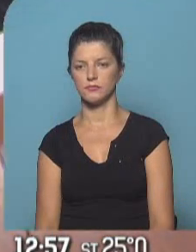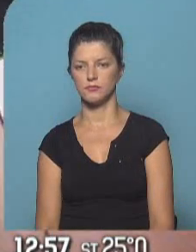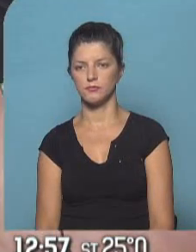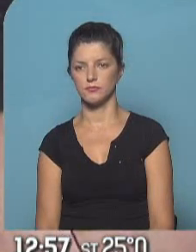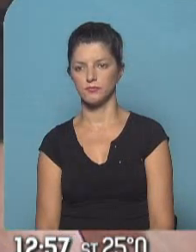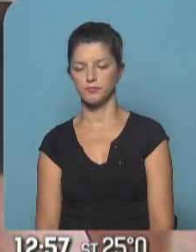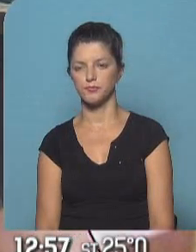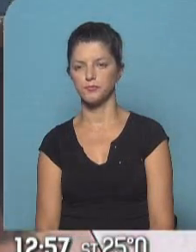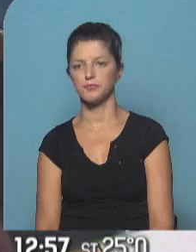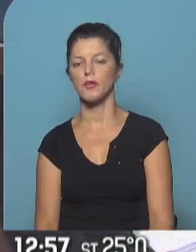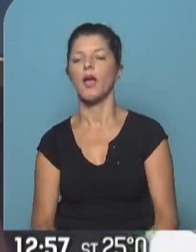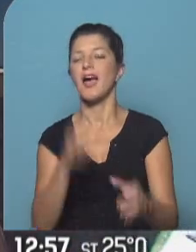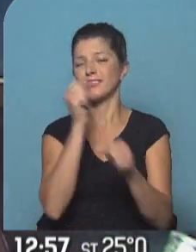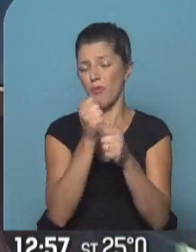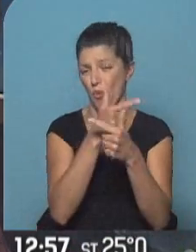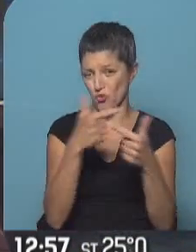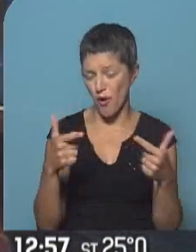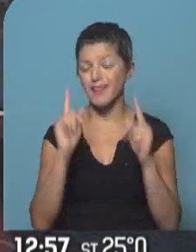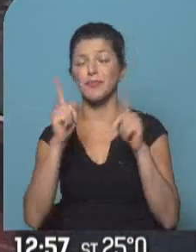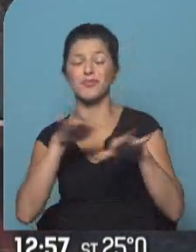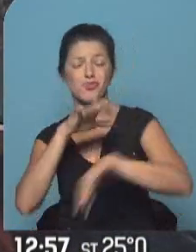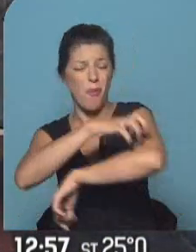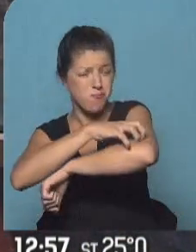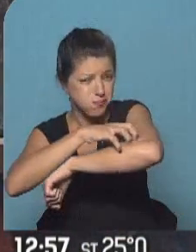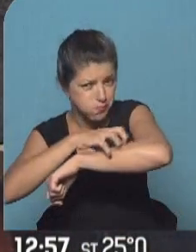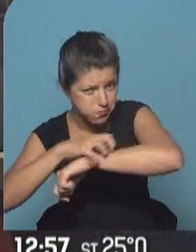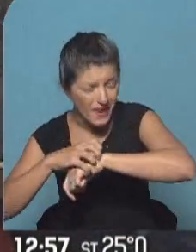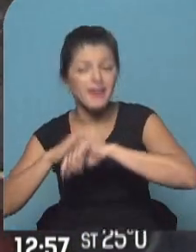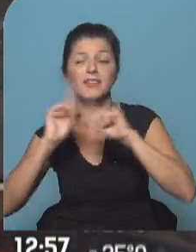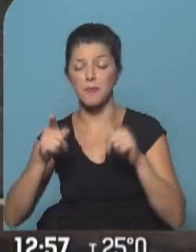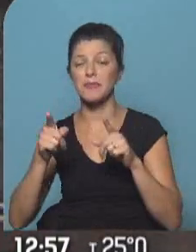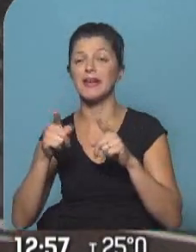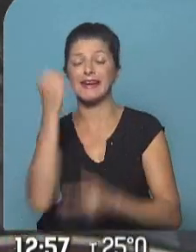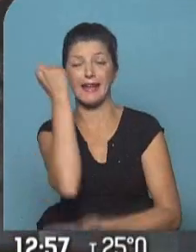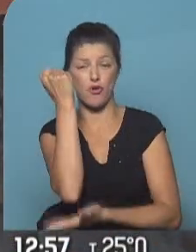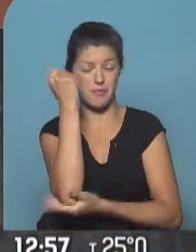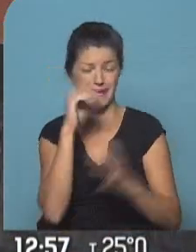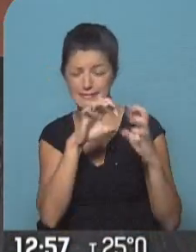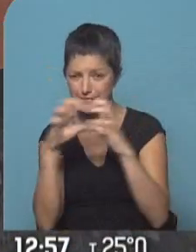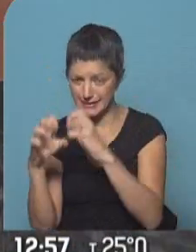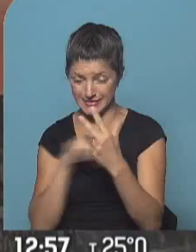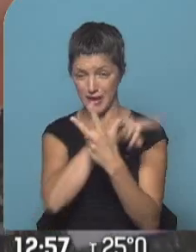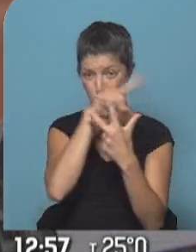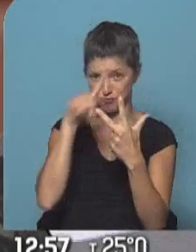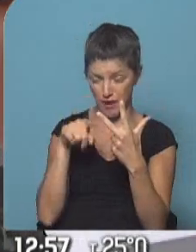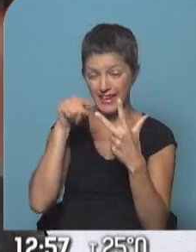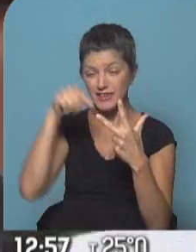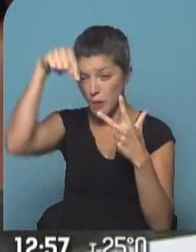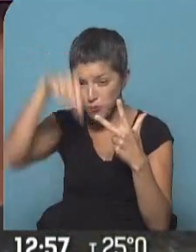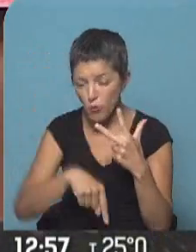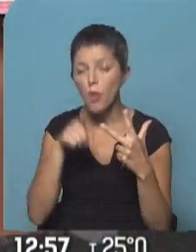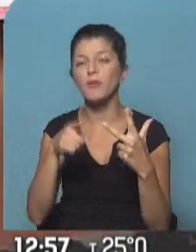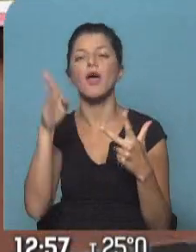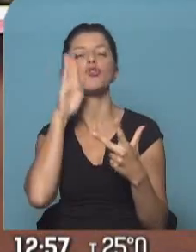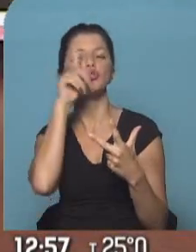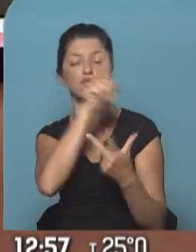El alto desempleo, niveles de pobreza importantes y una situación crítica en términos económicos que se profundiza por las sanciones impuestas por